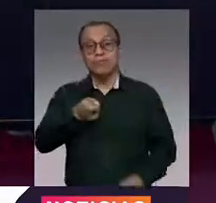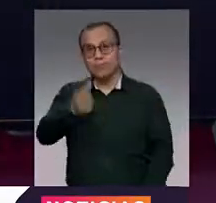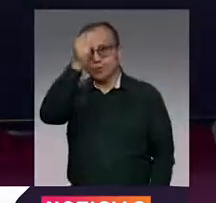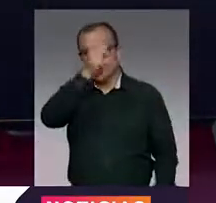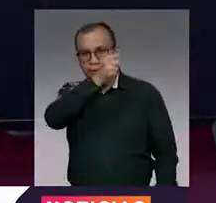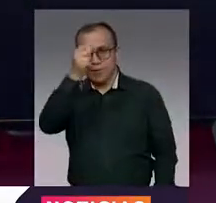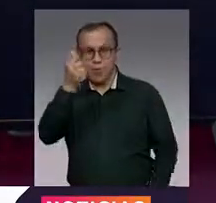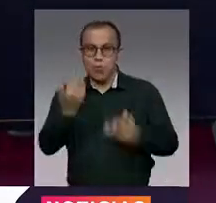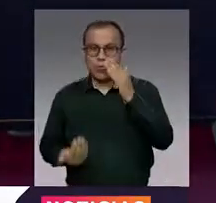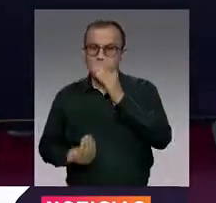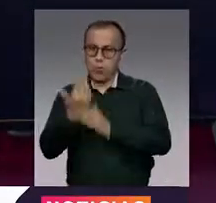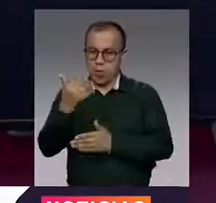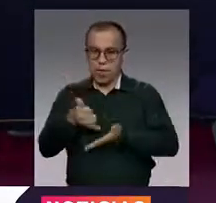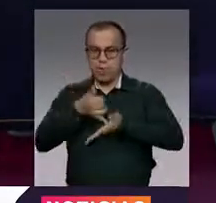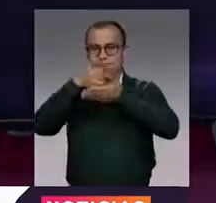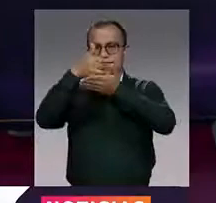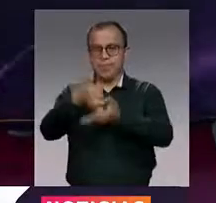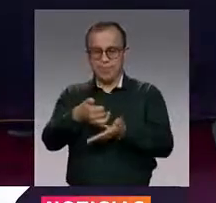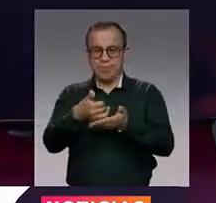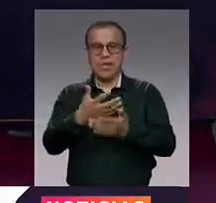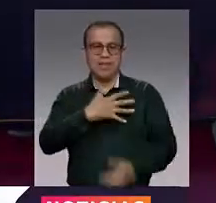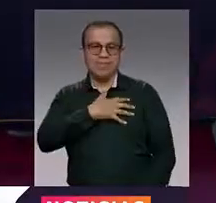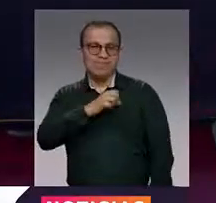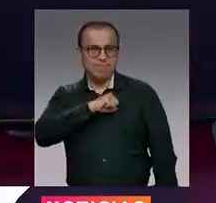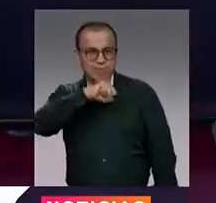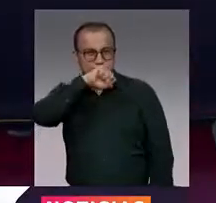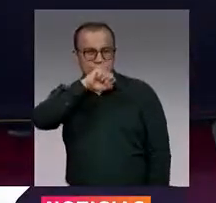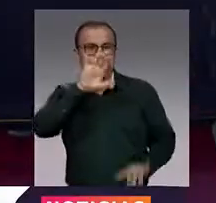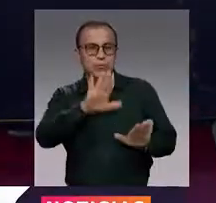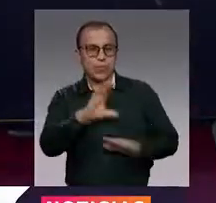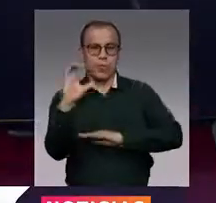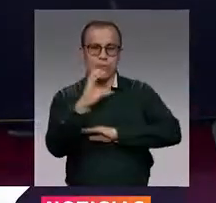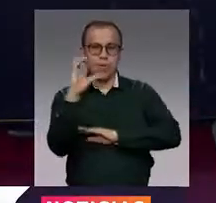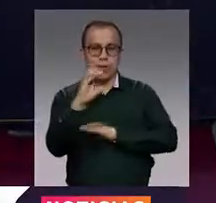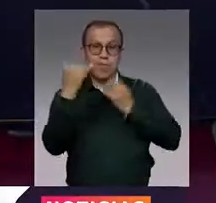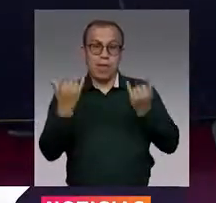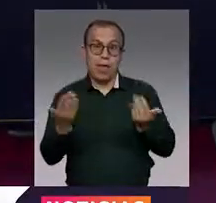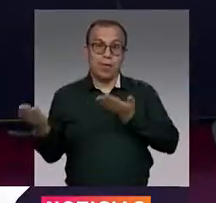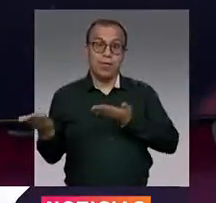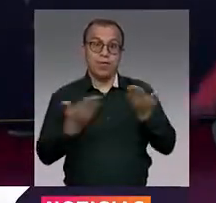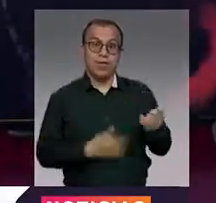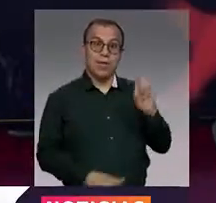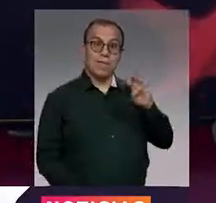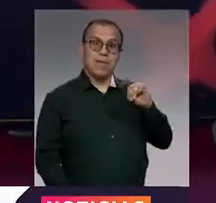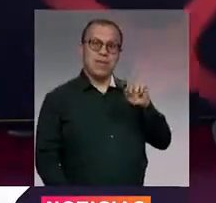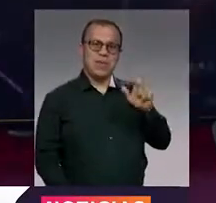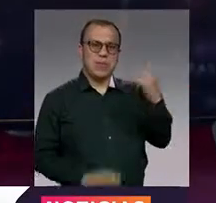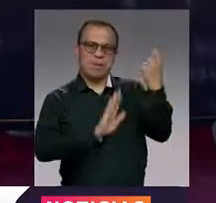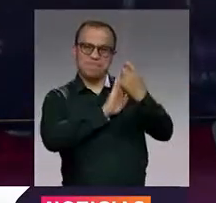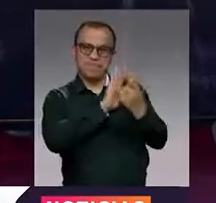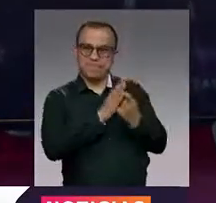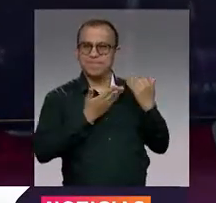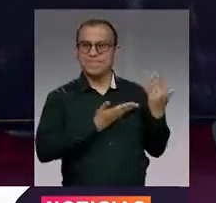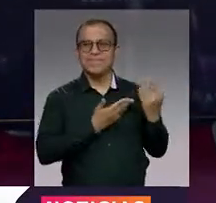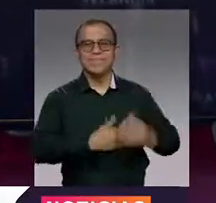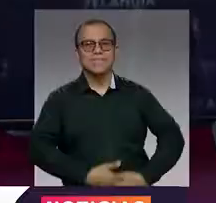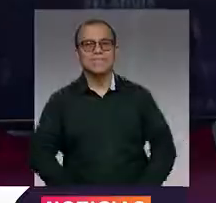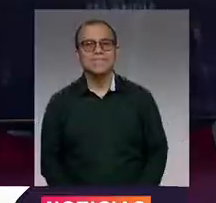define el nuevo campeón del torneo de fútbol aficionado más importante del país. Manuel Ricaurte nos trae más detalles. Manuel,